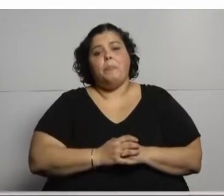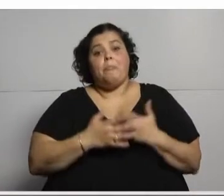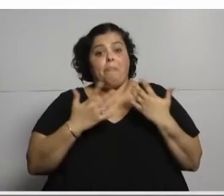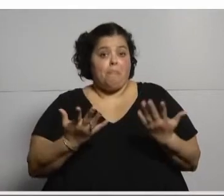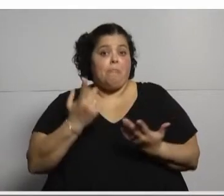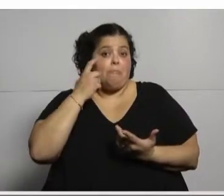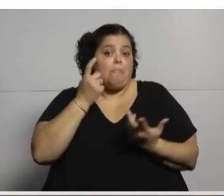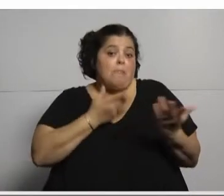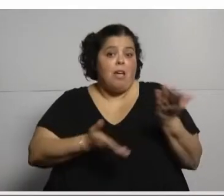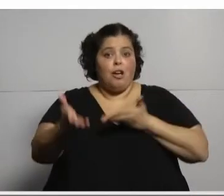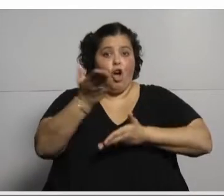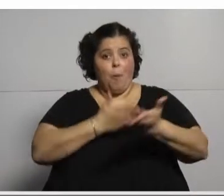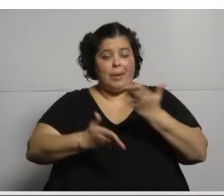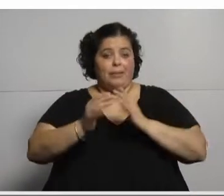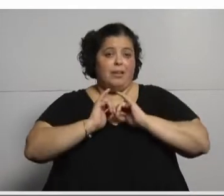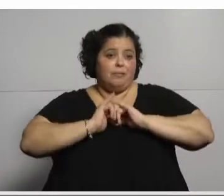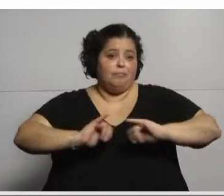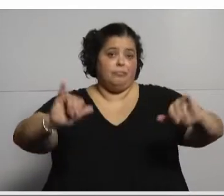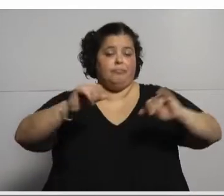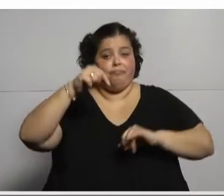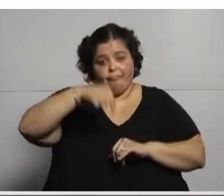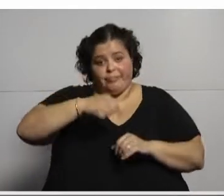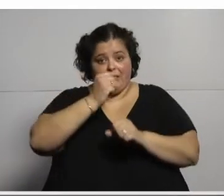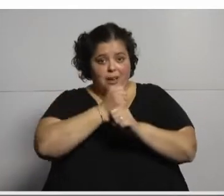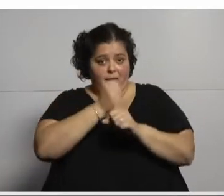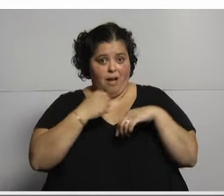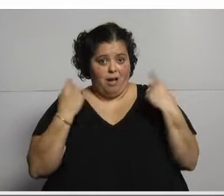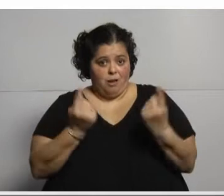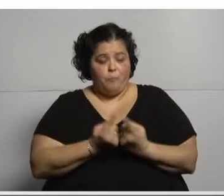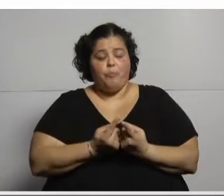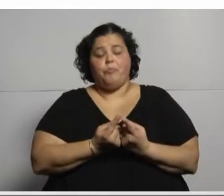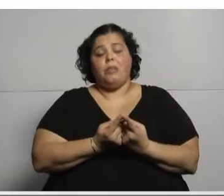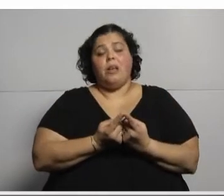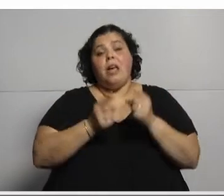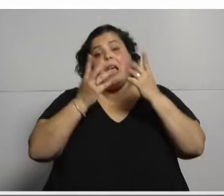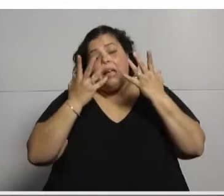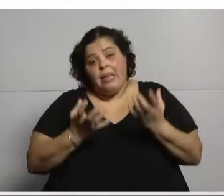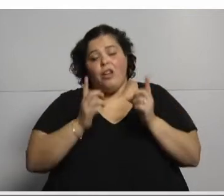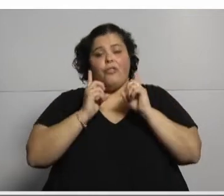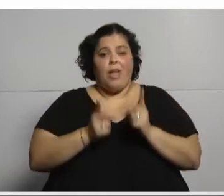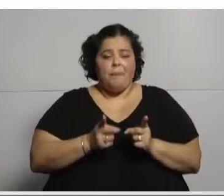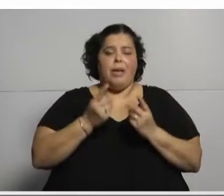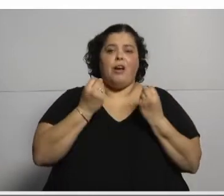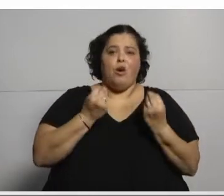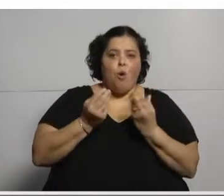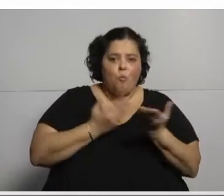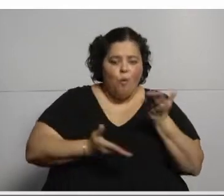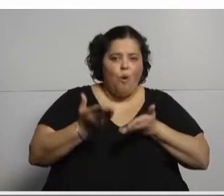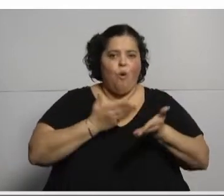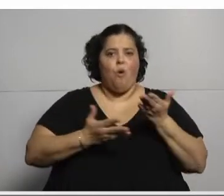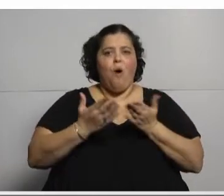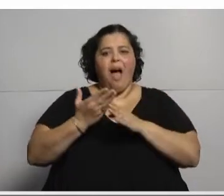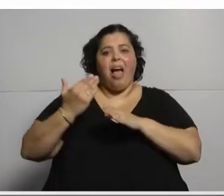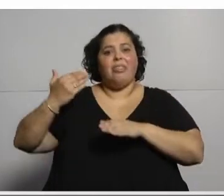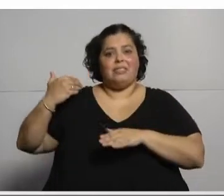compartir un poquito de esto. Y quiero de todas formas arrancar un poco con el antecedente que significa haber desplegado este tipo de servicios